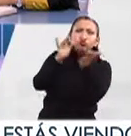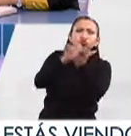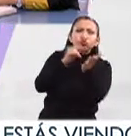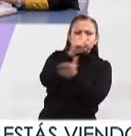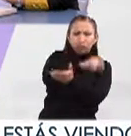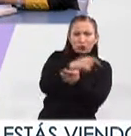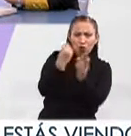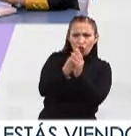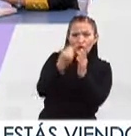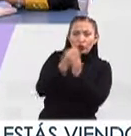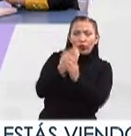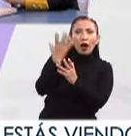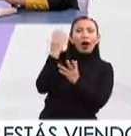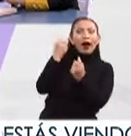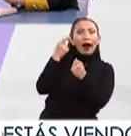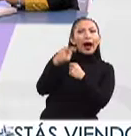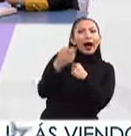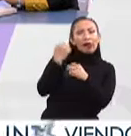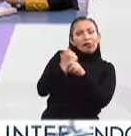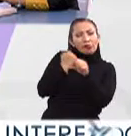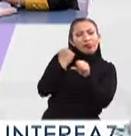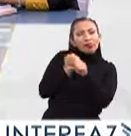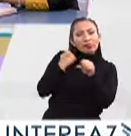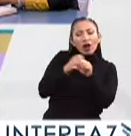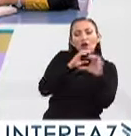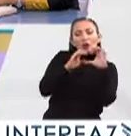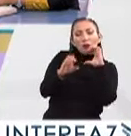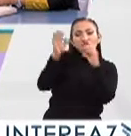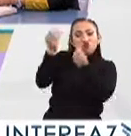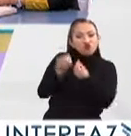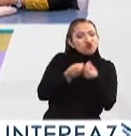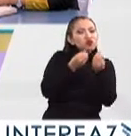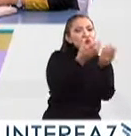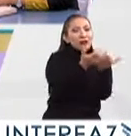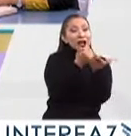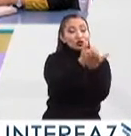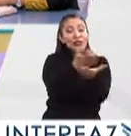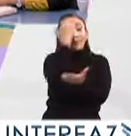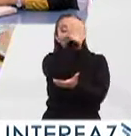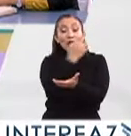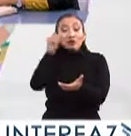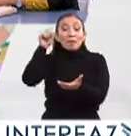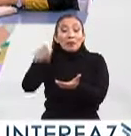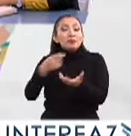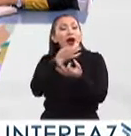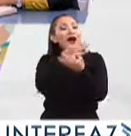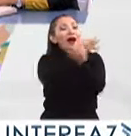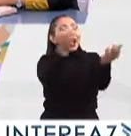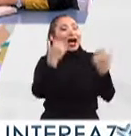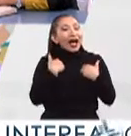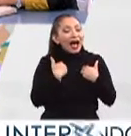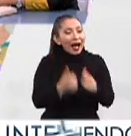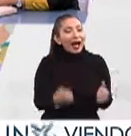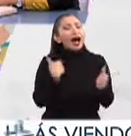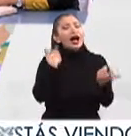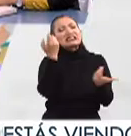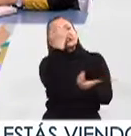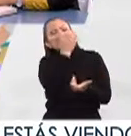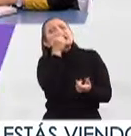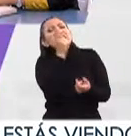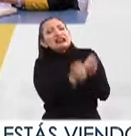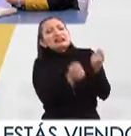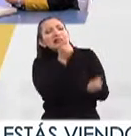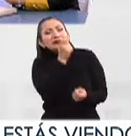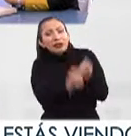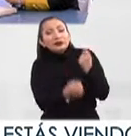elementos en este curso que les permite realizar un ejercicio comunicacional que ayude a que estas evaluaciones evaluaciones se comprendan, se interpreten